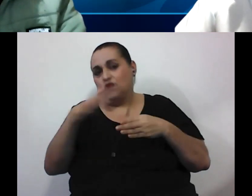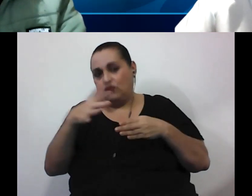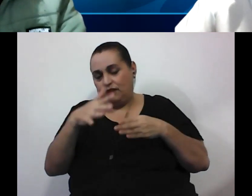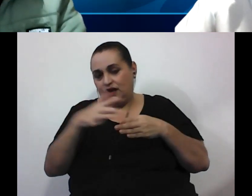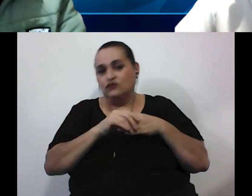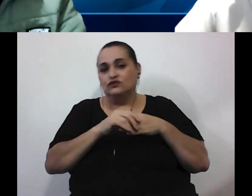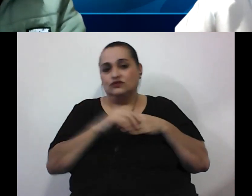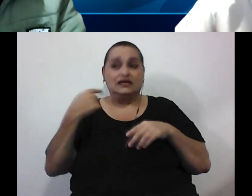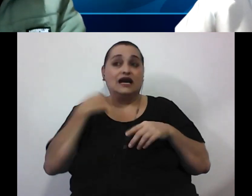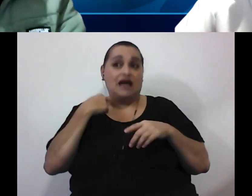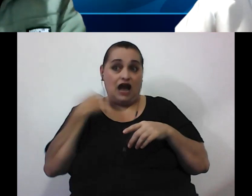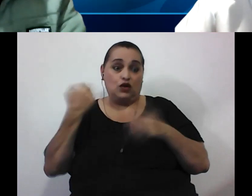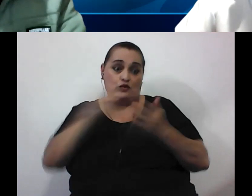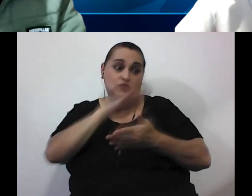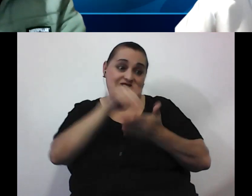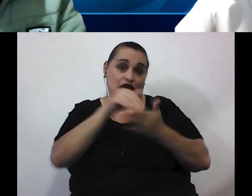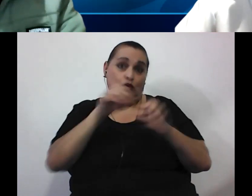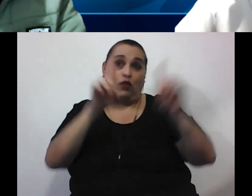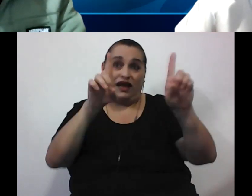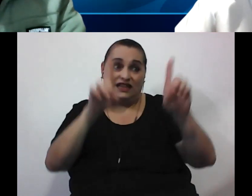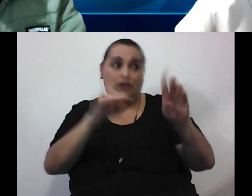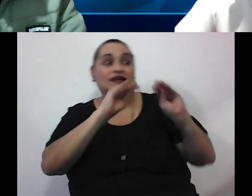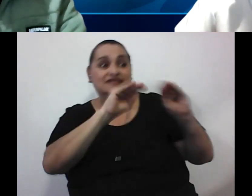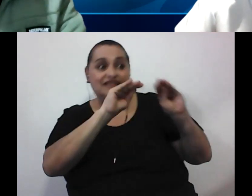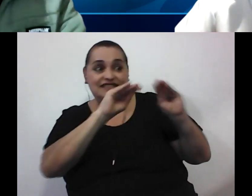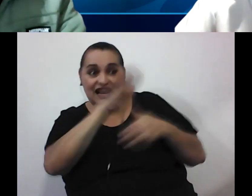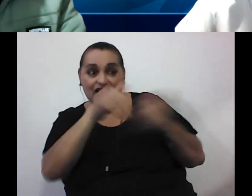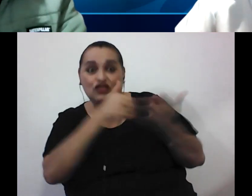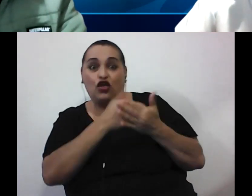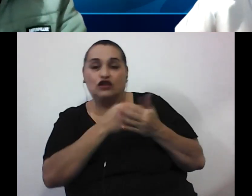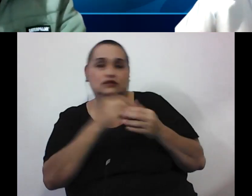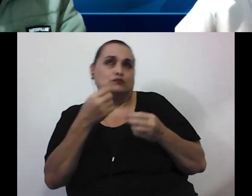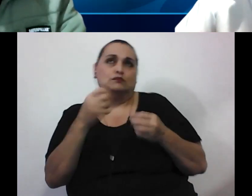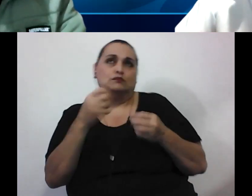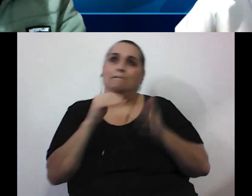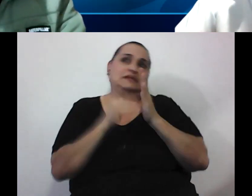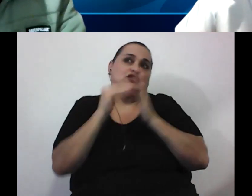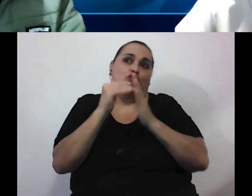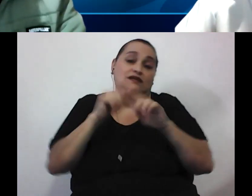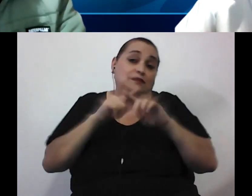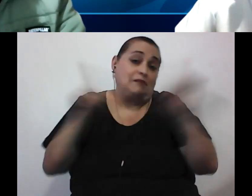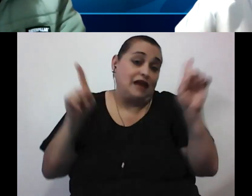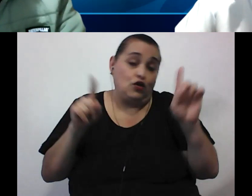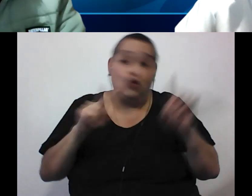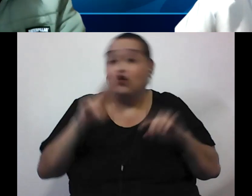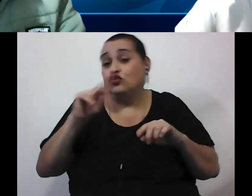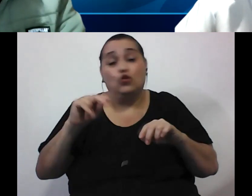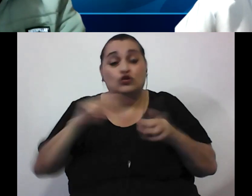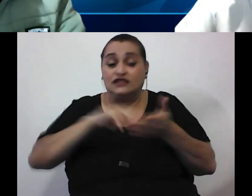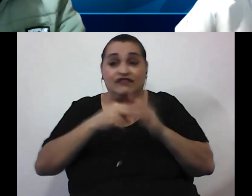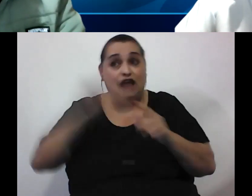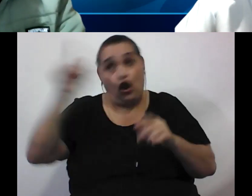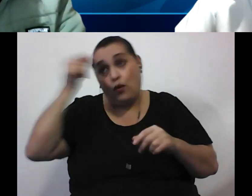para un centro educativo formar a todos es una millonada. Pero bueno, no es que el gobierno no tenga dinero para hacer